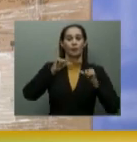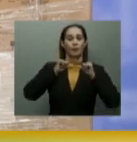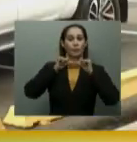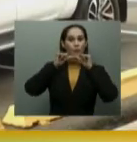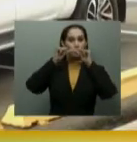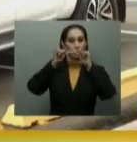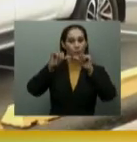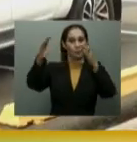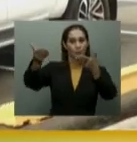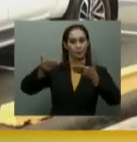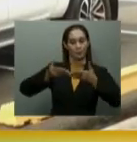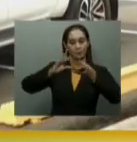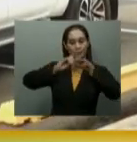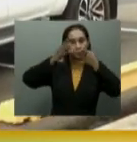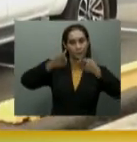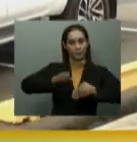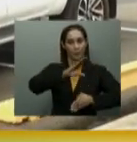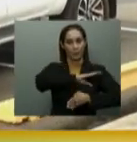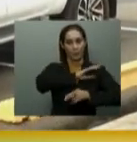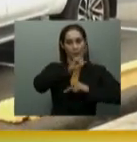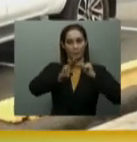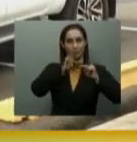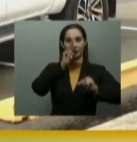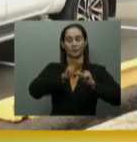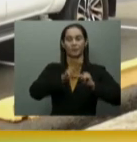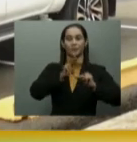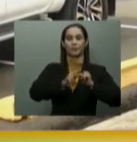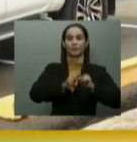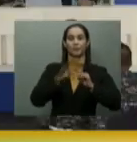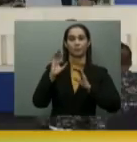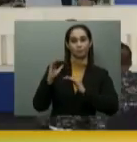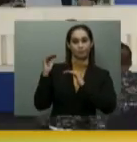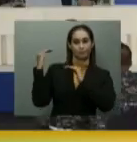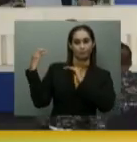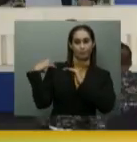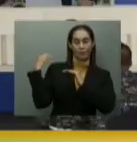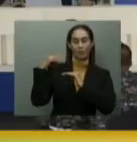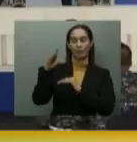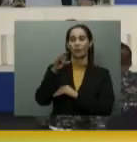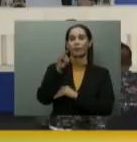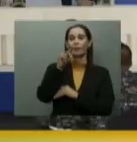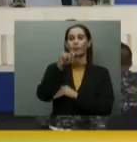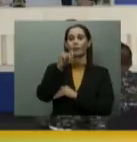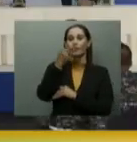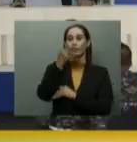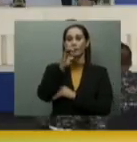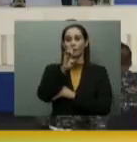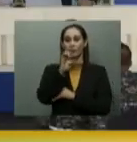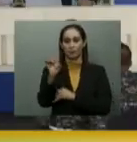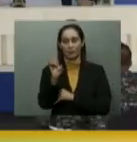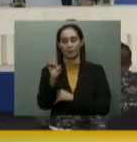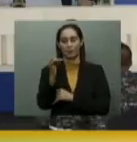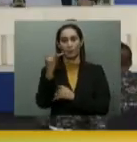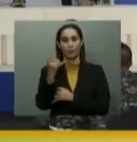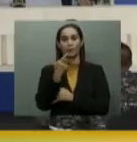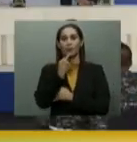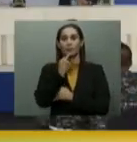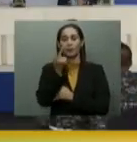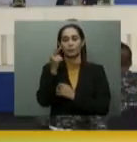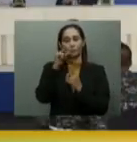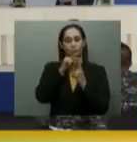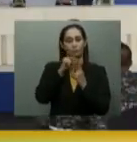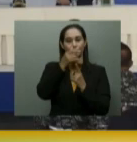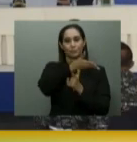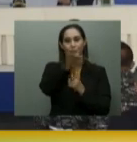pasa que la policía está ahora mismo en una de las situaciones más darte insertar te has gastado en los últimos años la policía